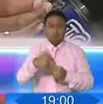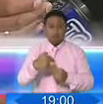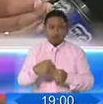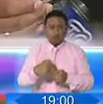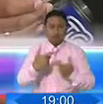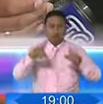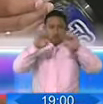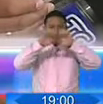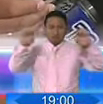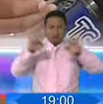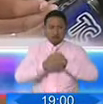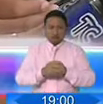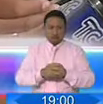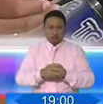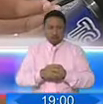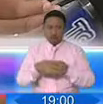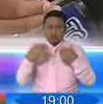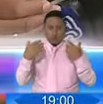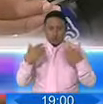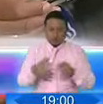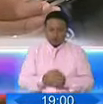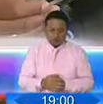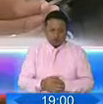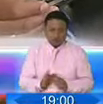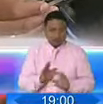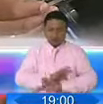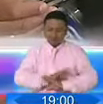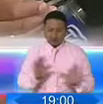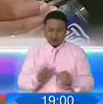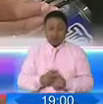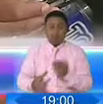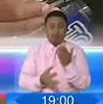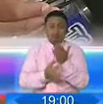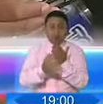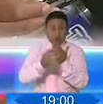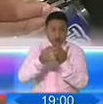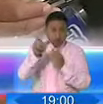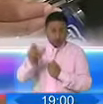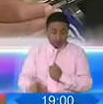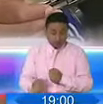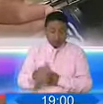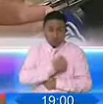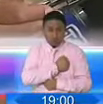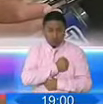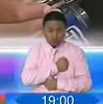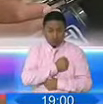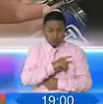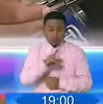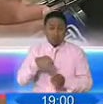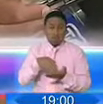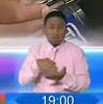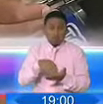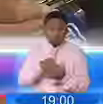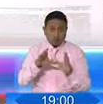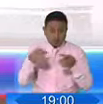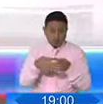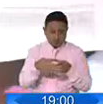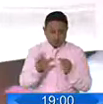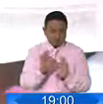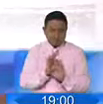con empresas, sea esta Plastiquín o Cosani. No es accionista, no es dueño, no es miembro de estas